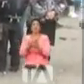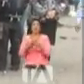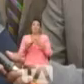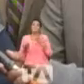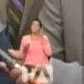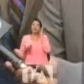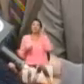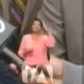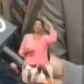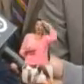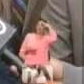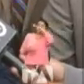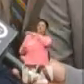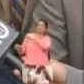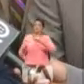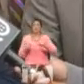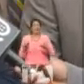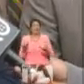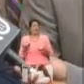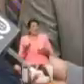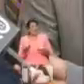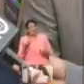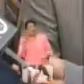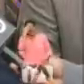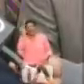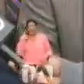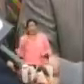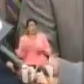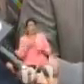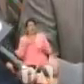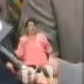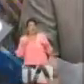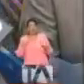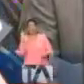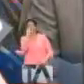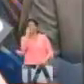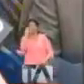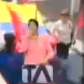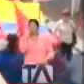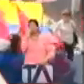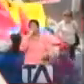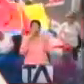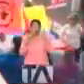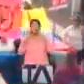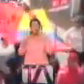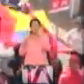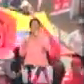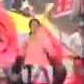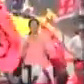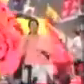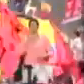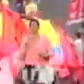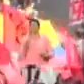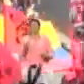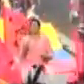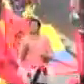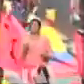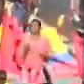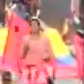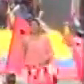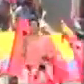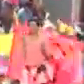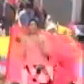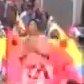policía, dice. No era necesaria la agresión, sin embargo, me pusieron gas en los ojos y en la boca. Ellas forman parte del grupo de